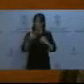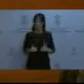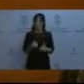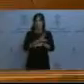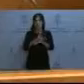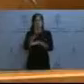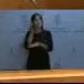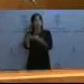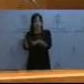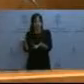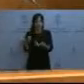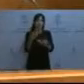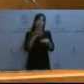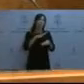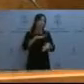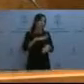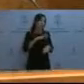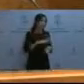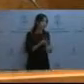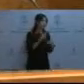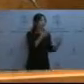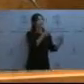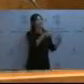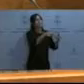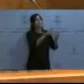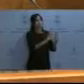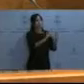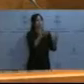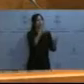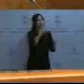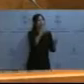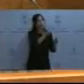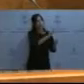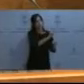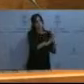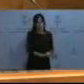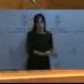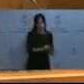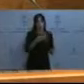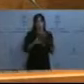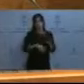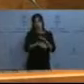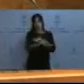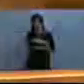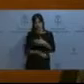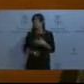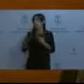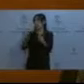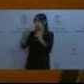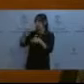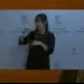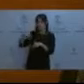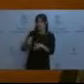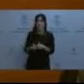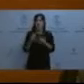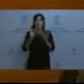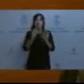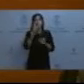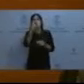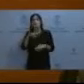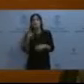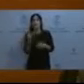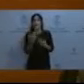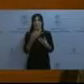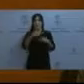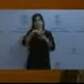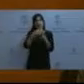se interpelen desde las bancadas. Ruego silencio, señorías. Prosiga, señor Rodríguez. Gracias, presidente. Lo que no puede ser y no vale es falsear la realidad.